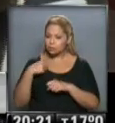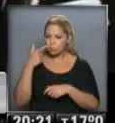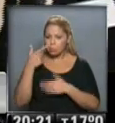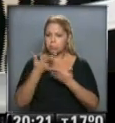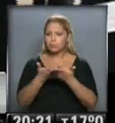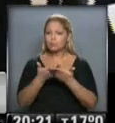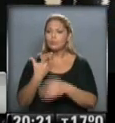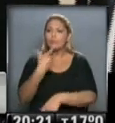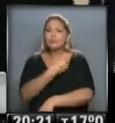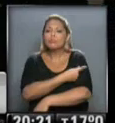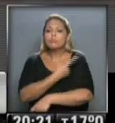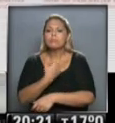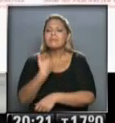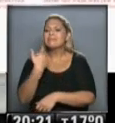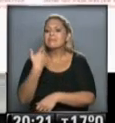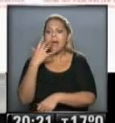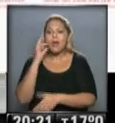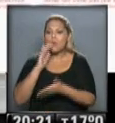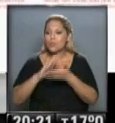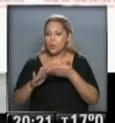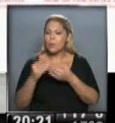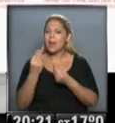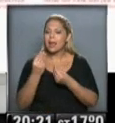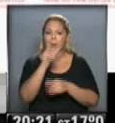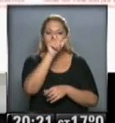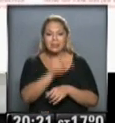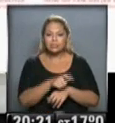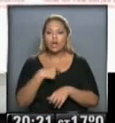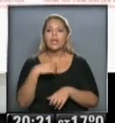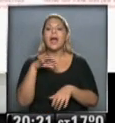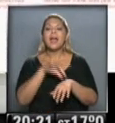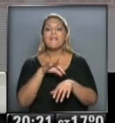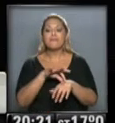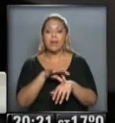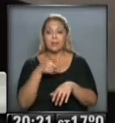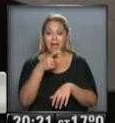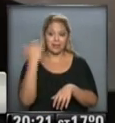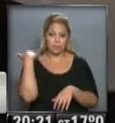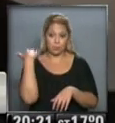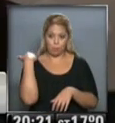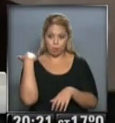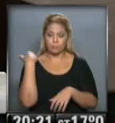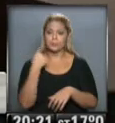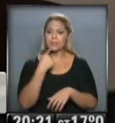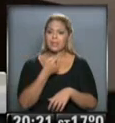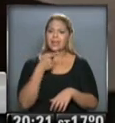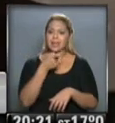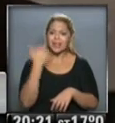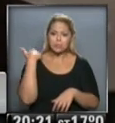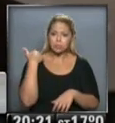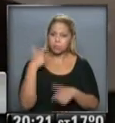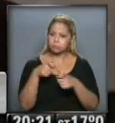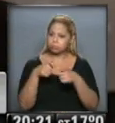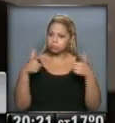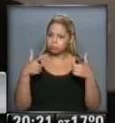medicamento innovador como opción terapéutica para pacientes con cáncer de pulmón. En realidad estamos hablando de cáncer de pulmón avanzado, que es